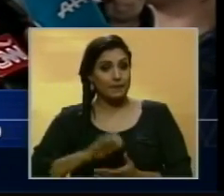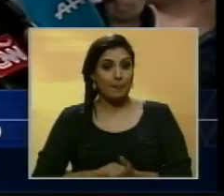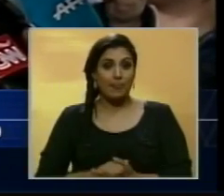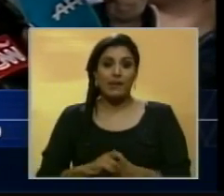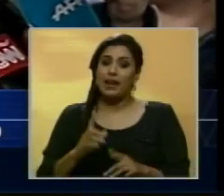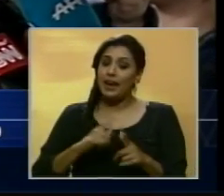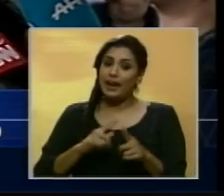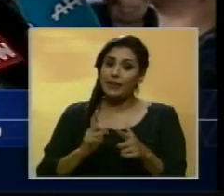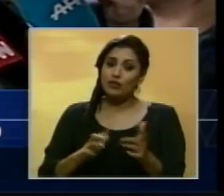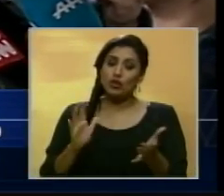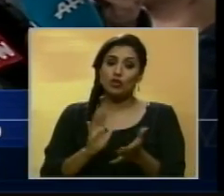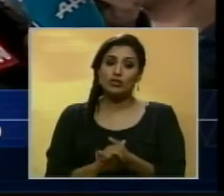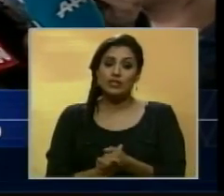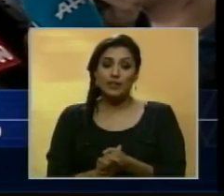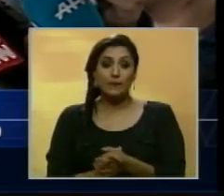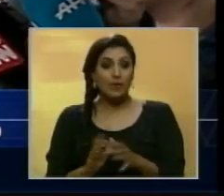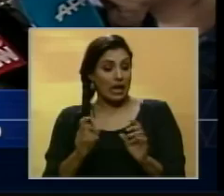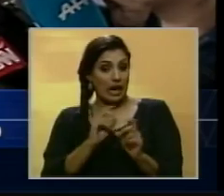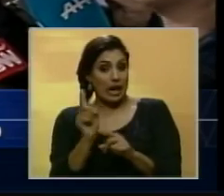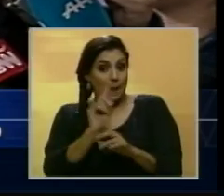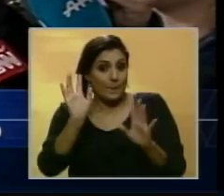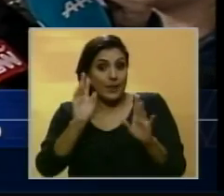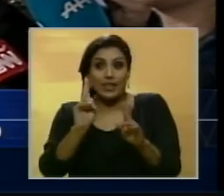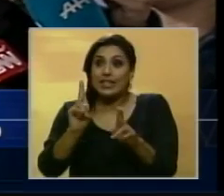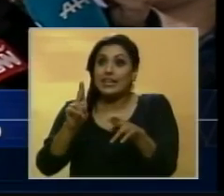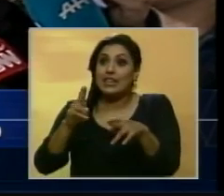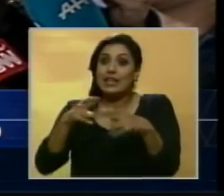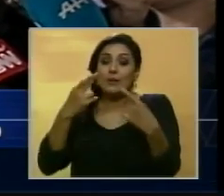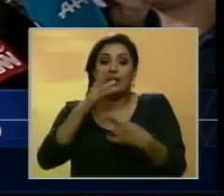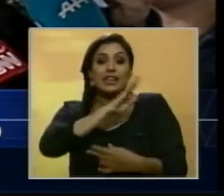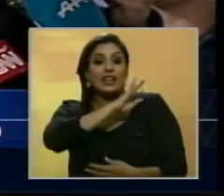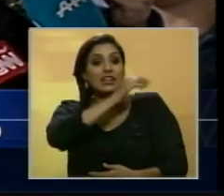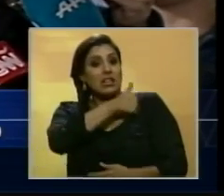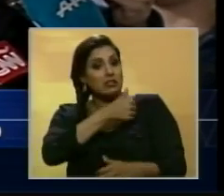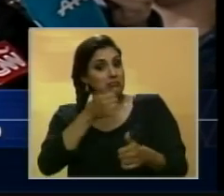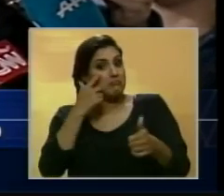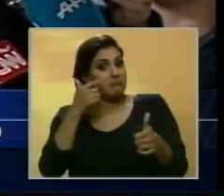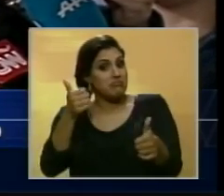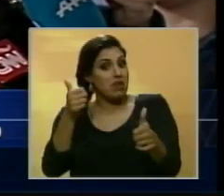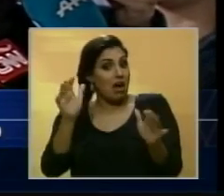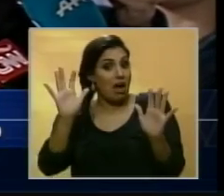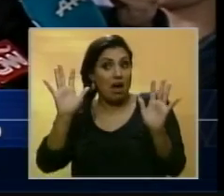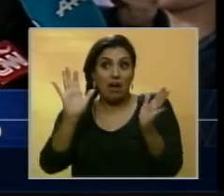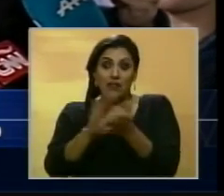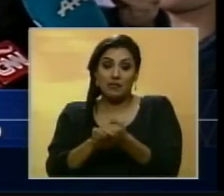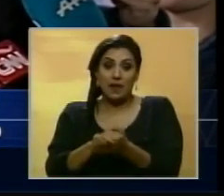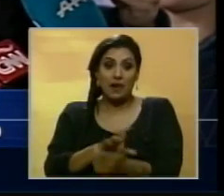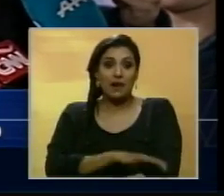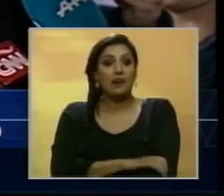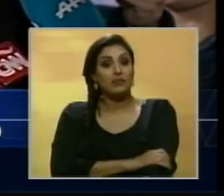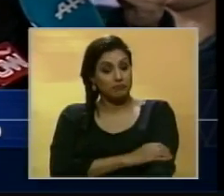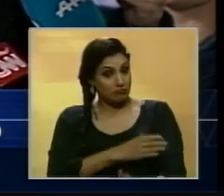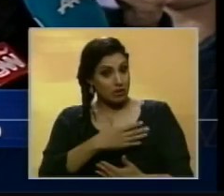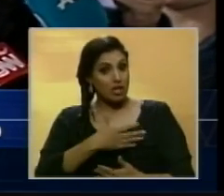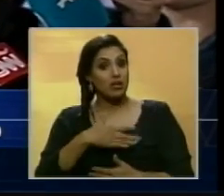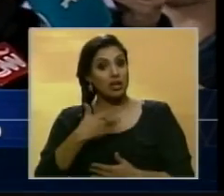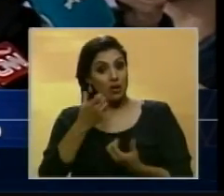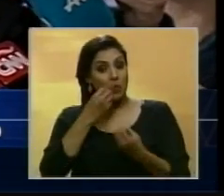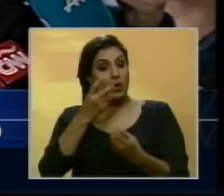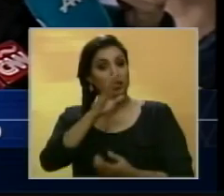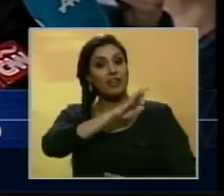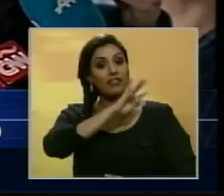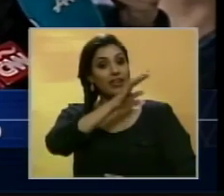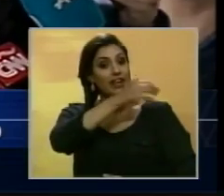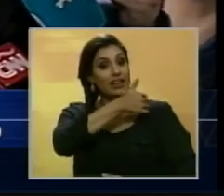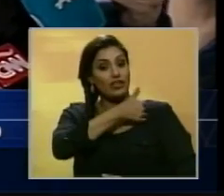electoral. Entonces, esta rápida respuesta de la rectora Oblitas nos parece un buen signo. Quiero decirle a la rectora